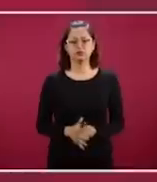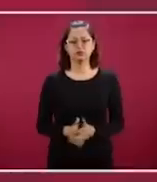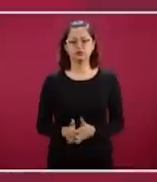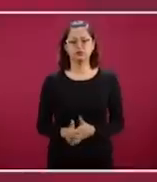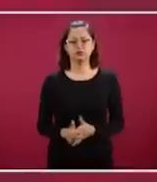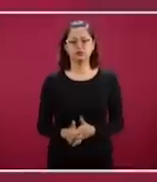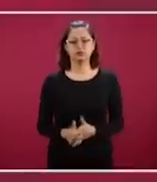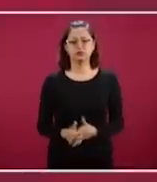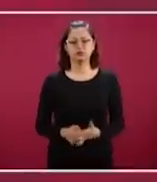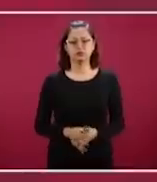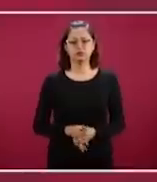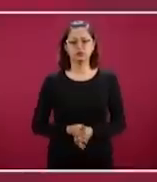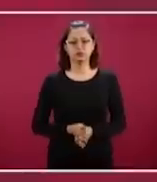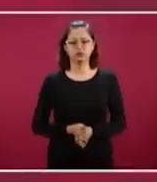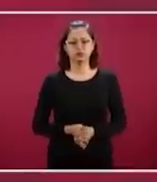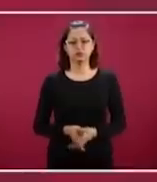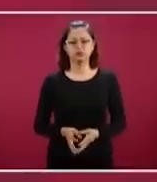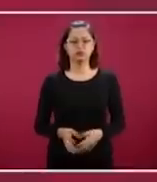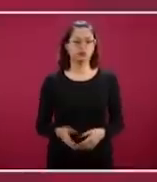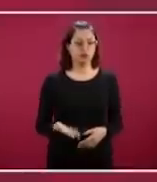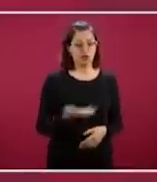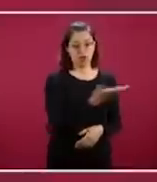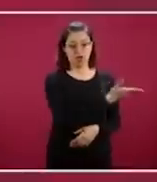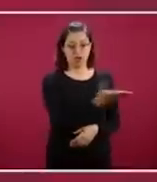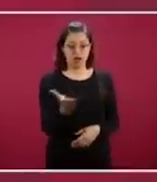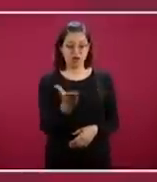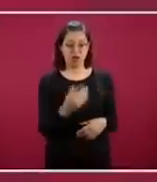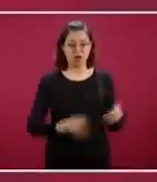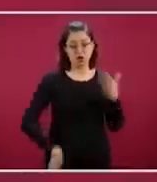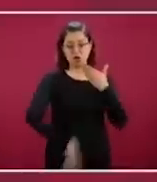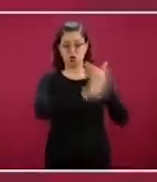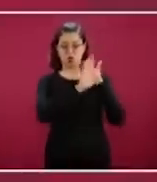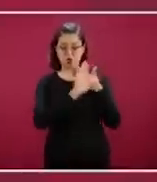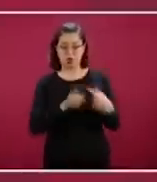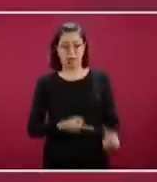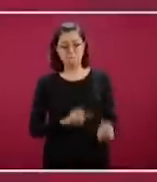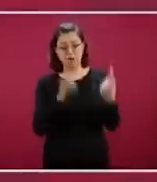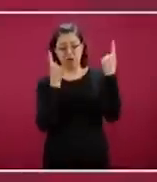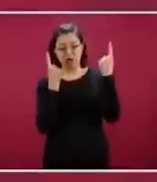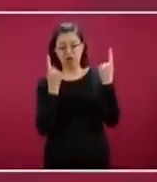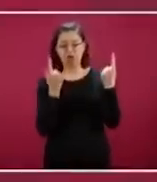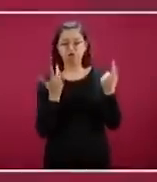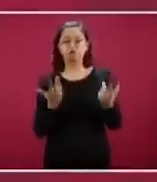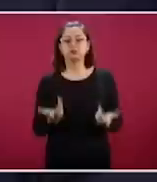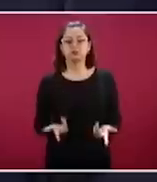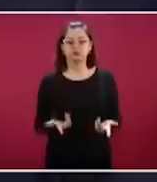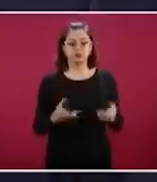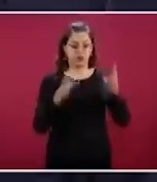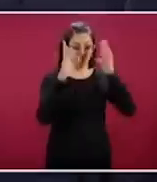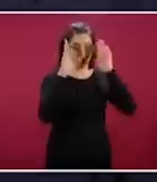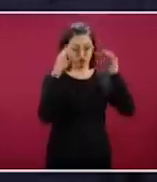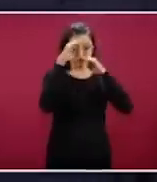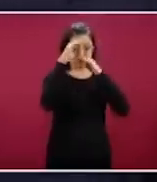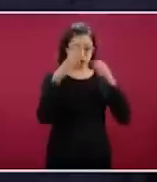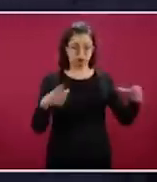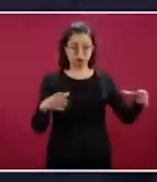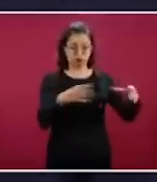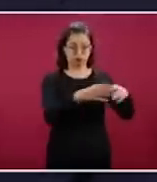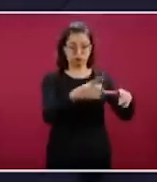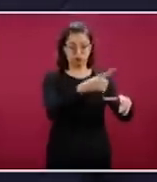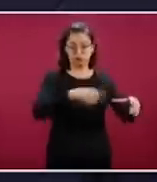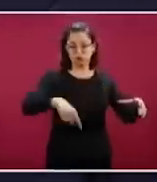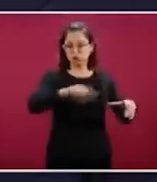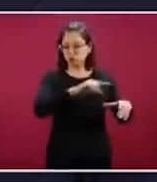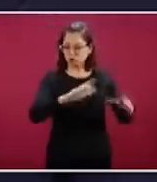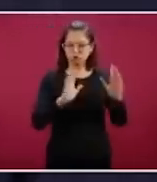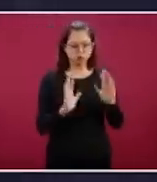tienen también los opositores a nuestro gobierno, los conservadores, tienen